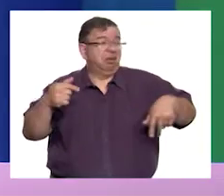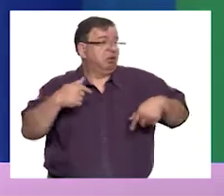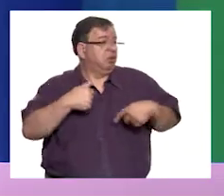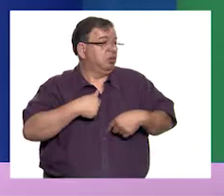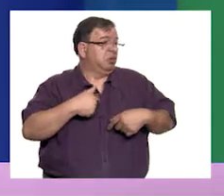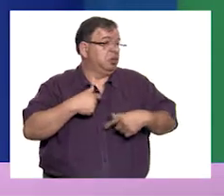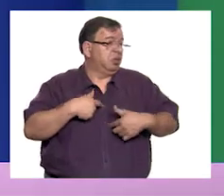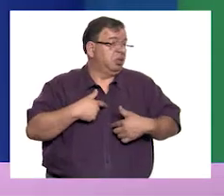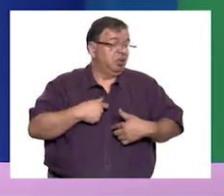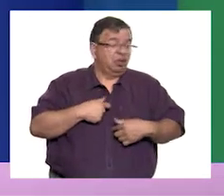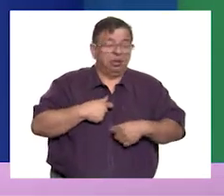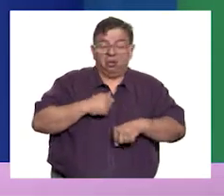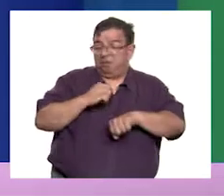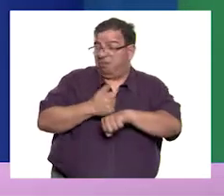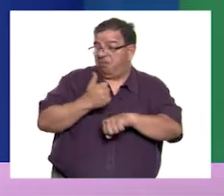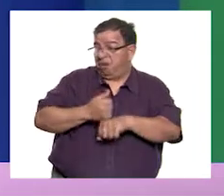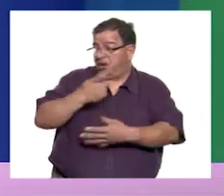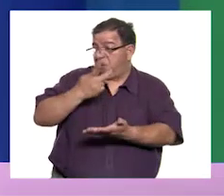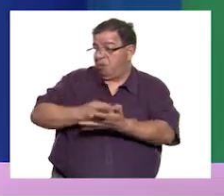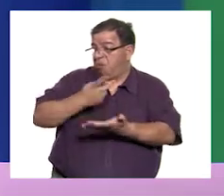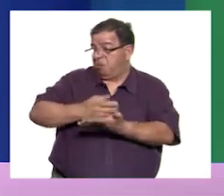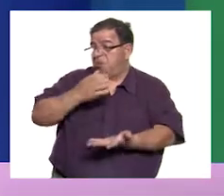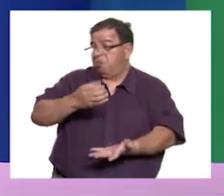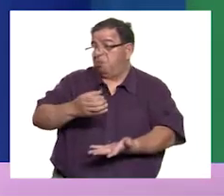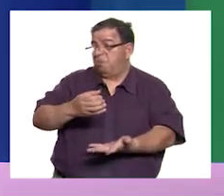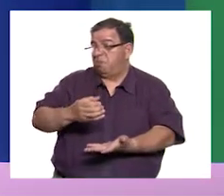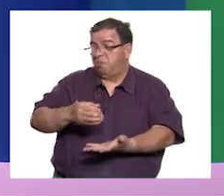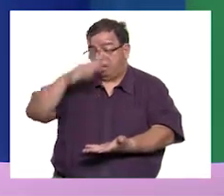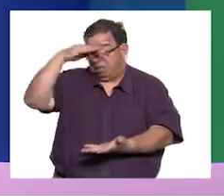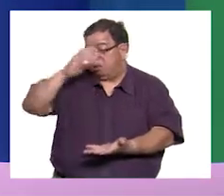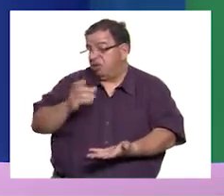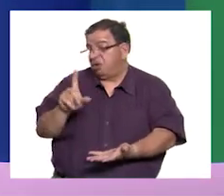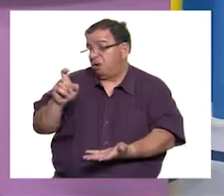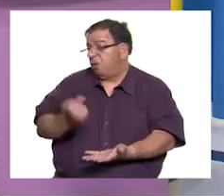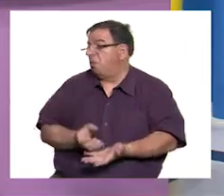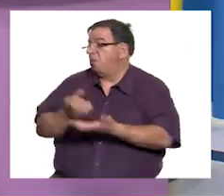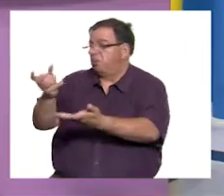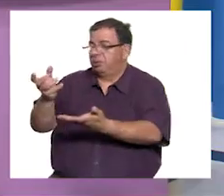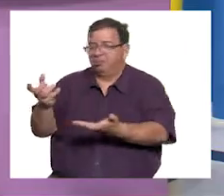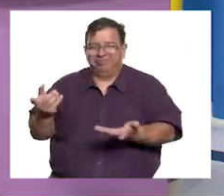he traído un frasco de plata para dar de beber a la señora!